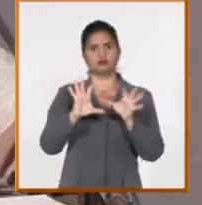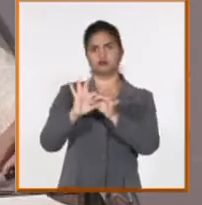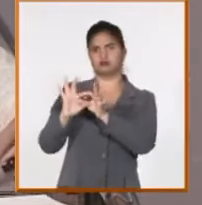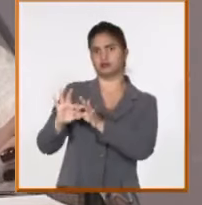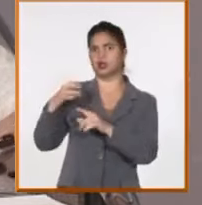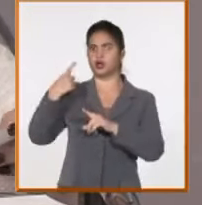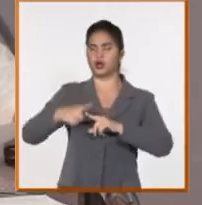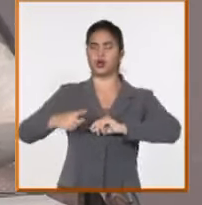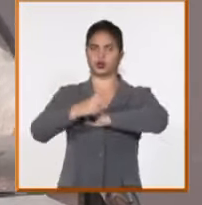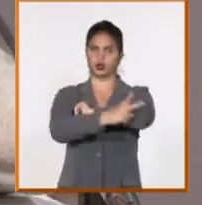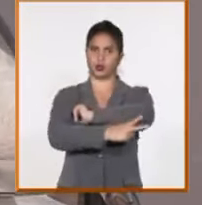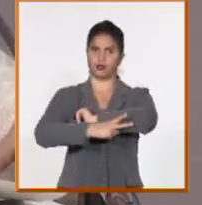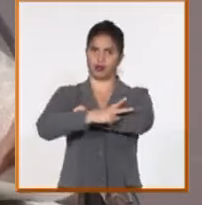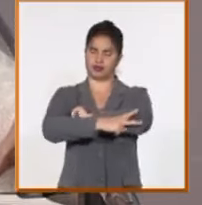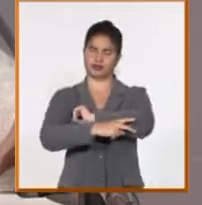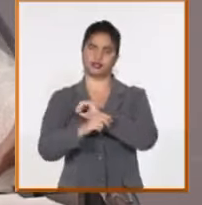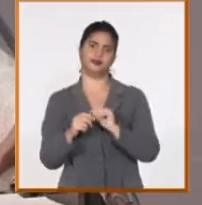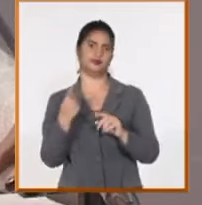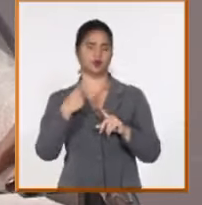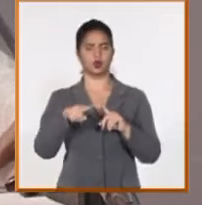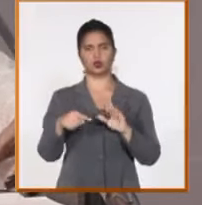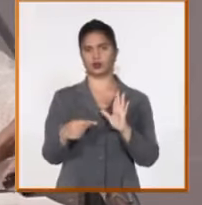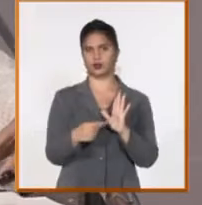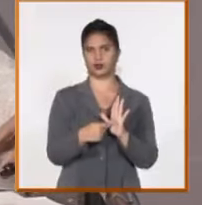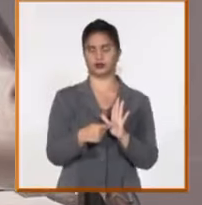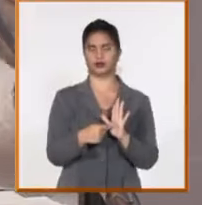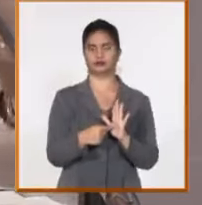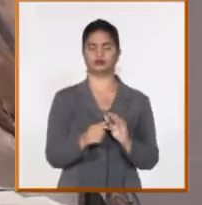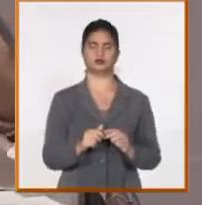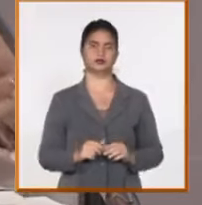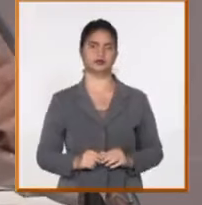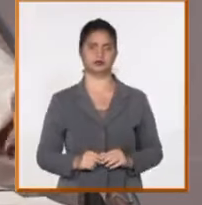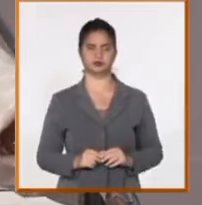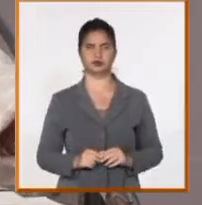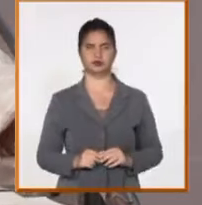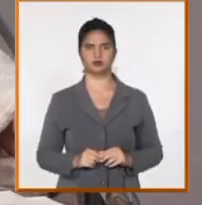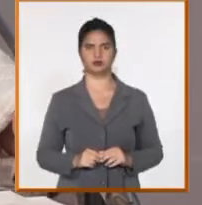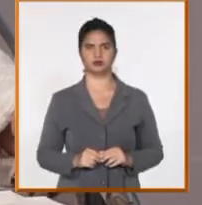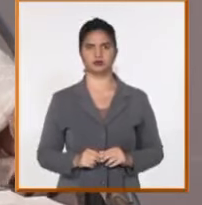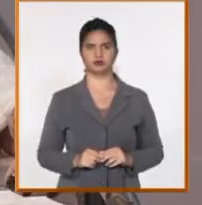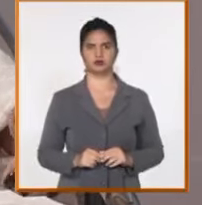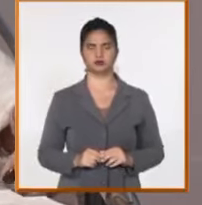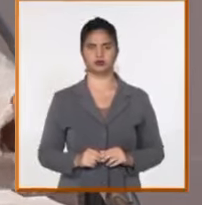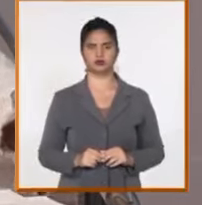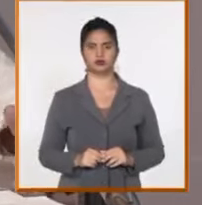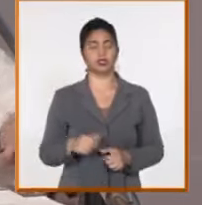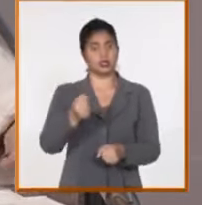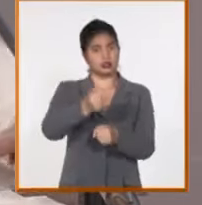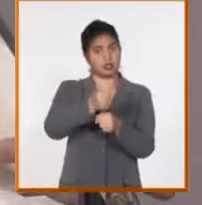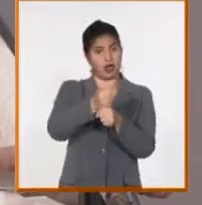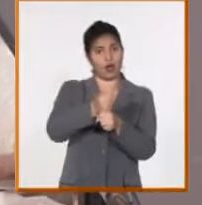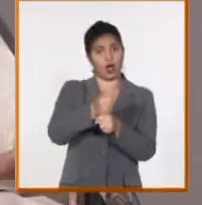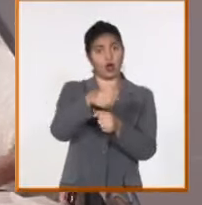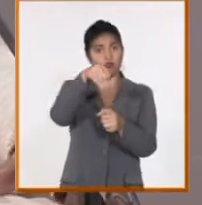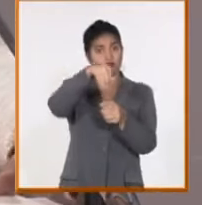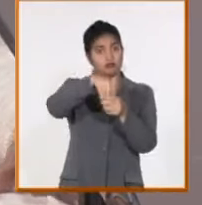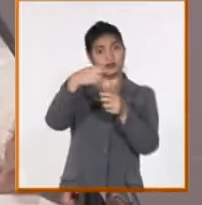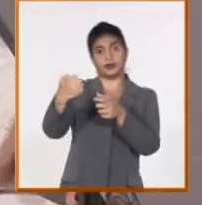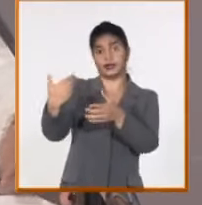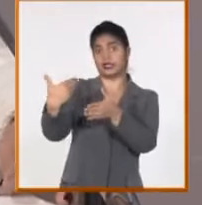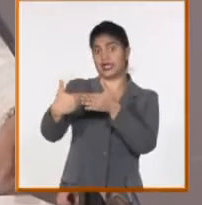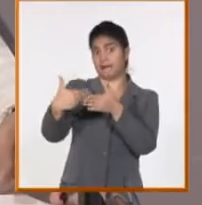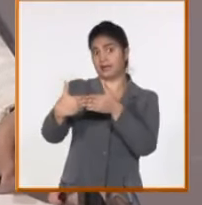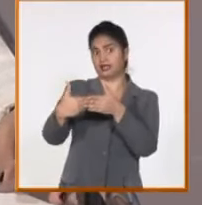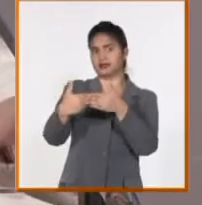la actividad financiera otro de los aspectos que se está evaluando es la autogestión financiera las empresas están trabajando